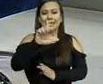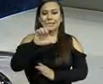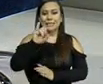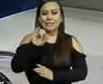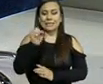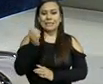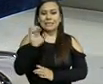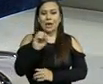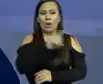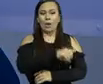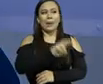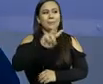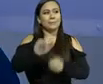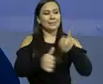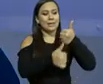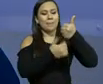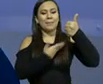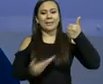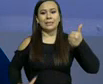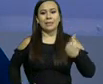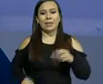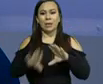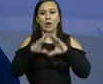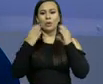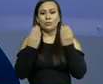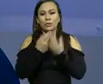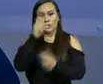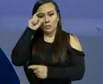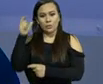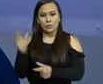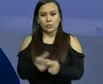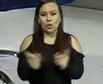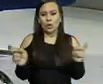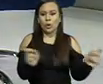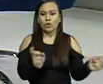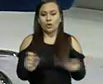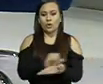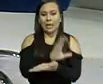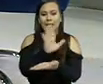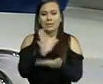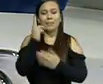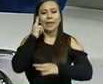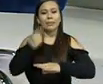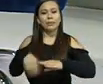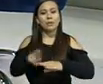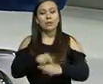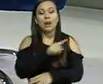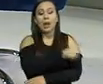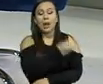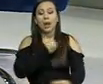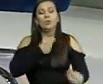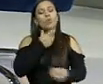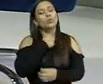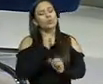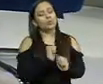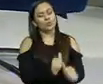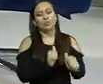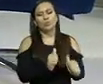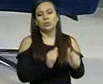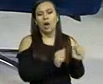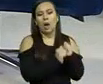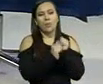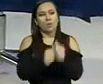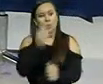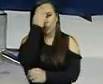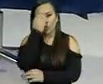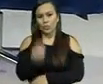el vicepresidente de la comisión de fiscalización y control político de la asamblea nacional que gustó que nos acompañen asambleísta en buenos días y